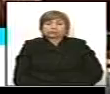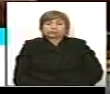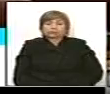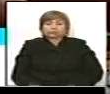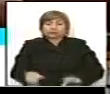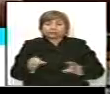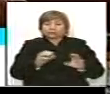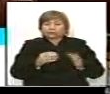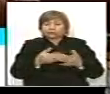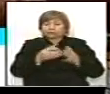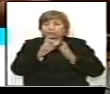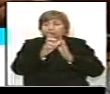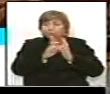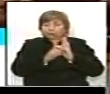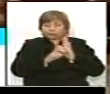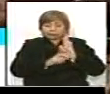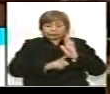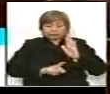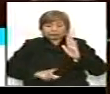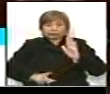que hacen una lista. Bueno,